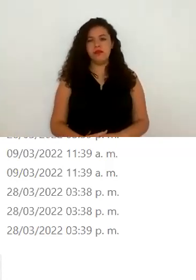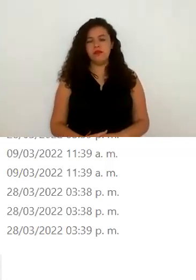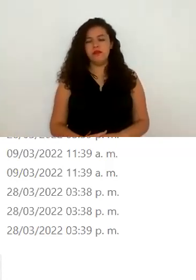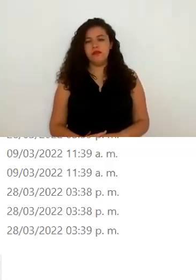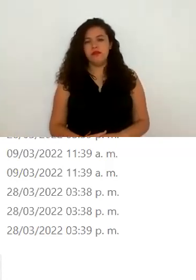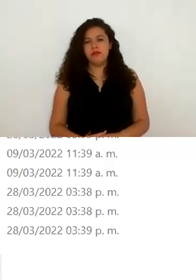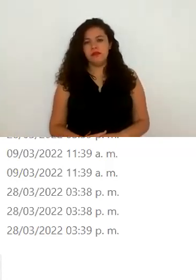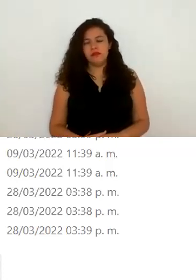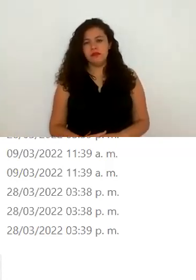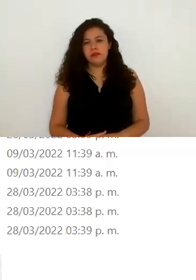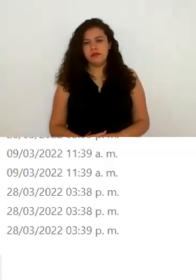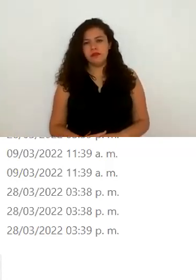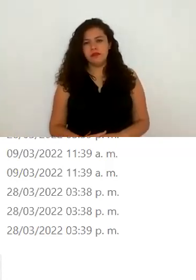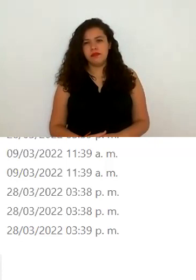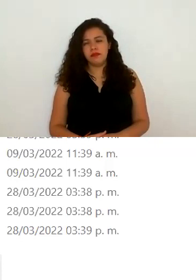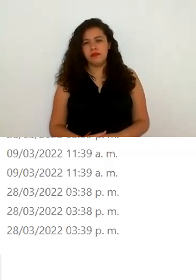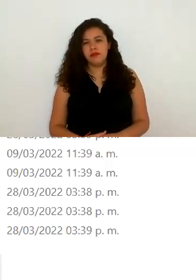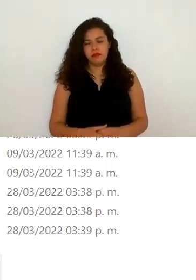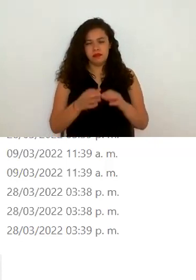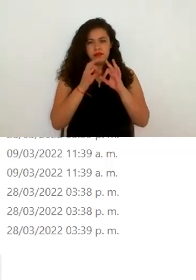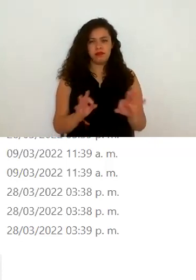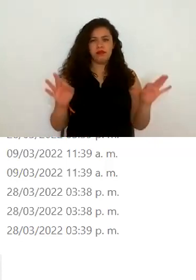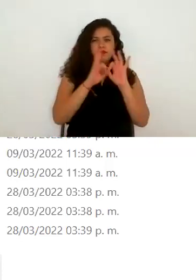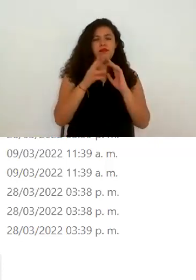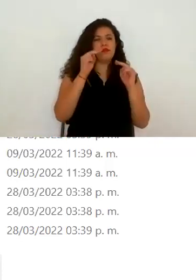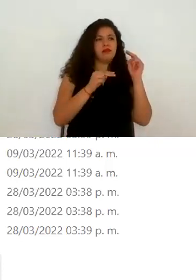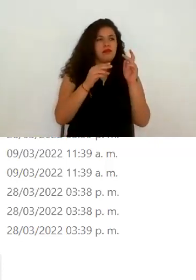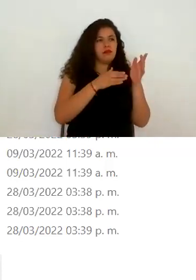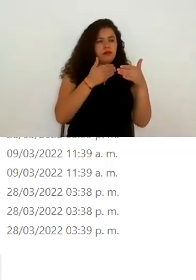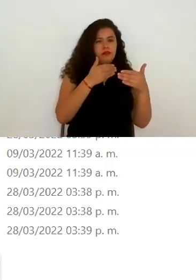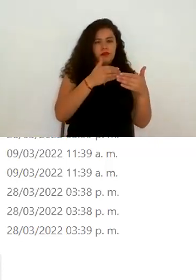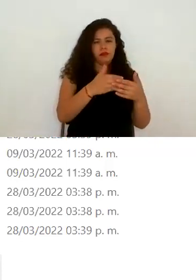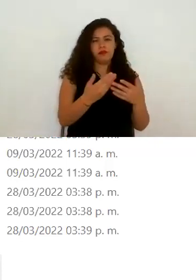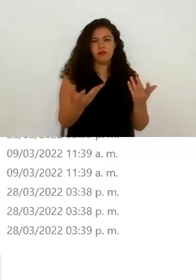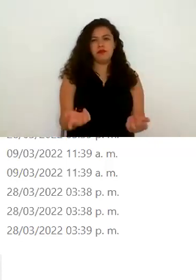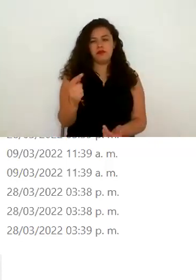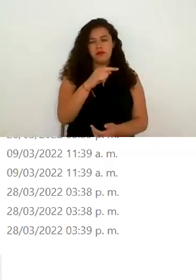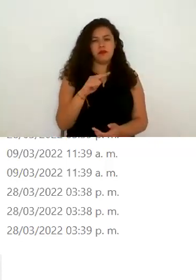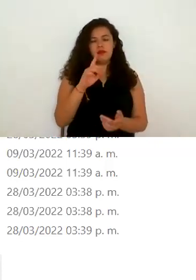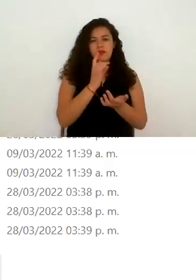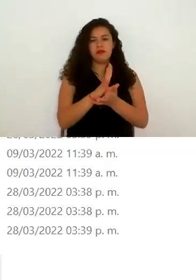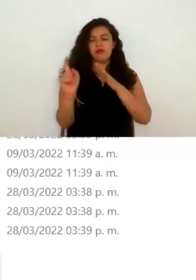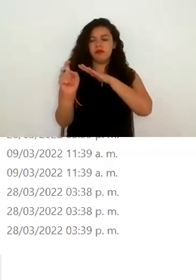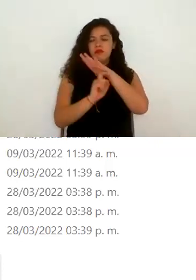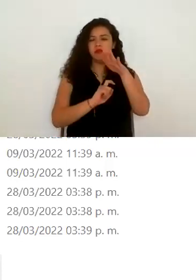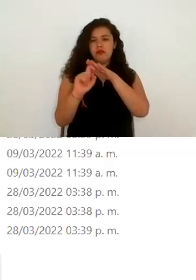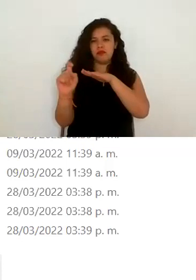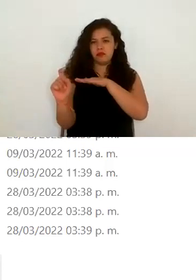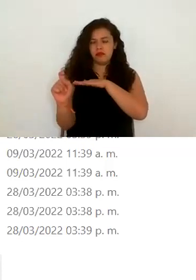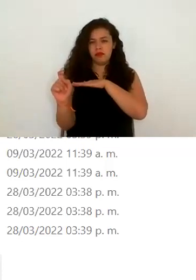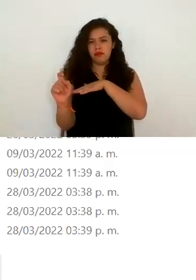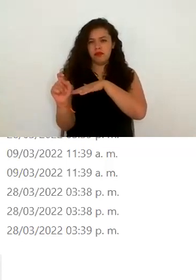Entonces, es importante que lleven esta clasificación porque si ustedes solamente digitalizan, y de hecho a veces el escáner